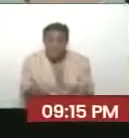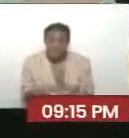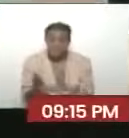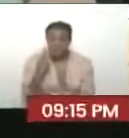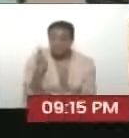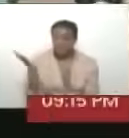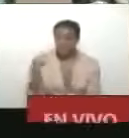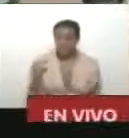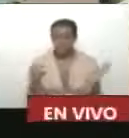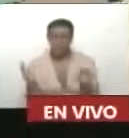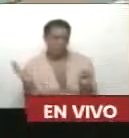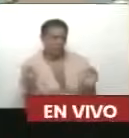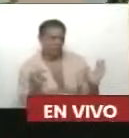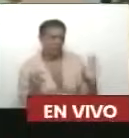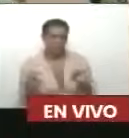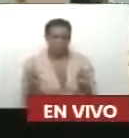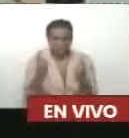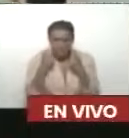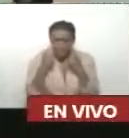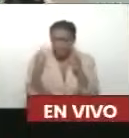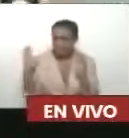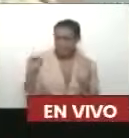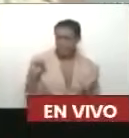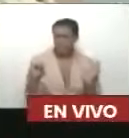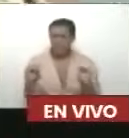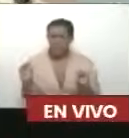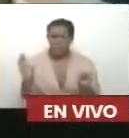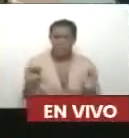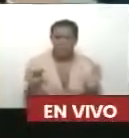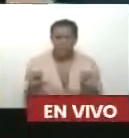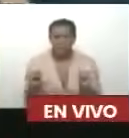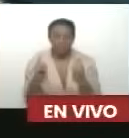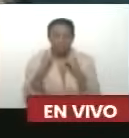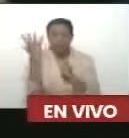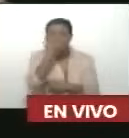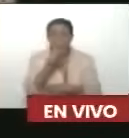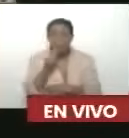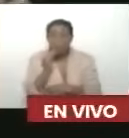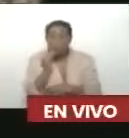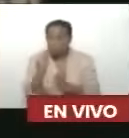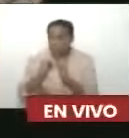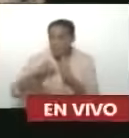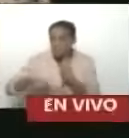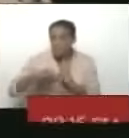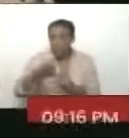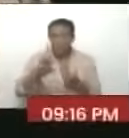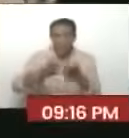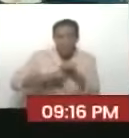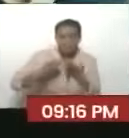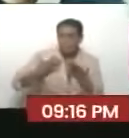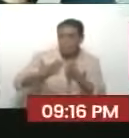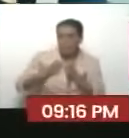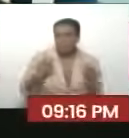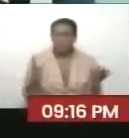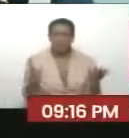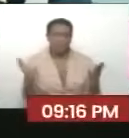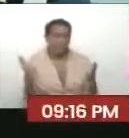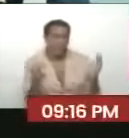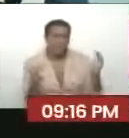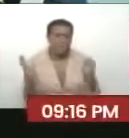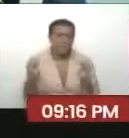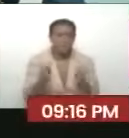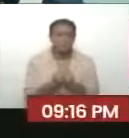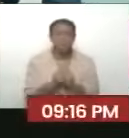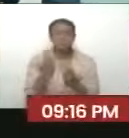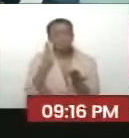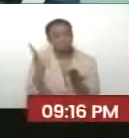muchachos, conmigo. Vengan todos, todos, todos. Toda la juventud. Silita, Salvador,